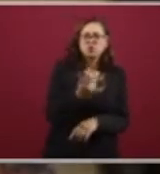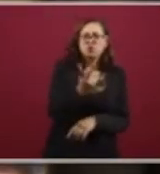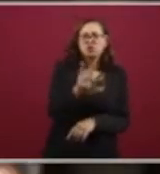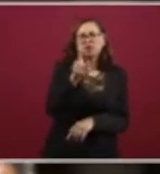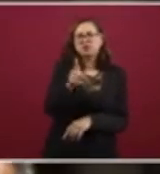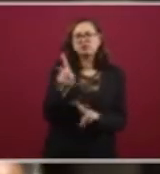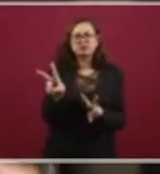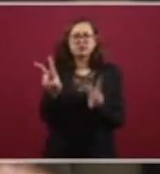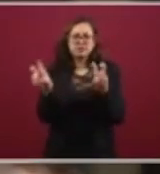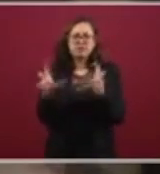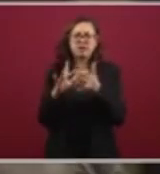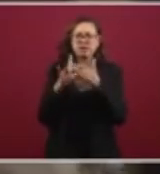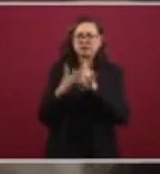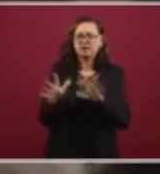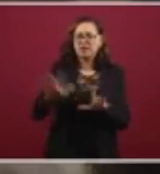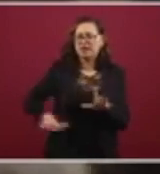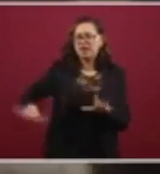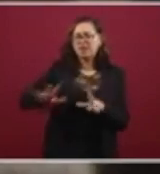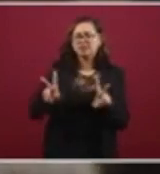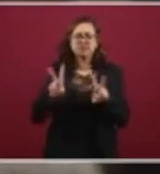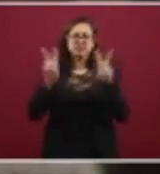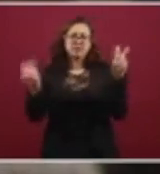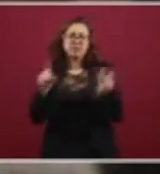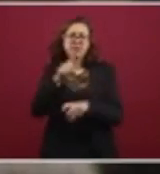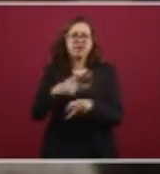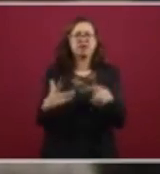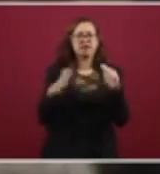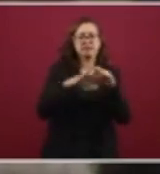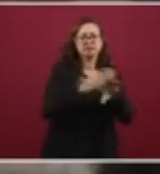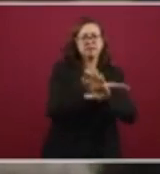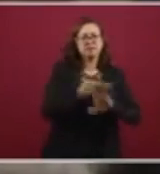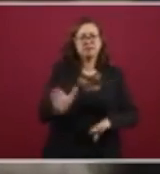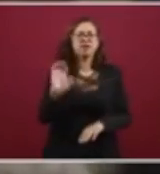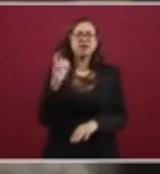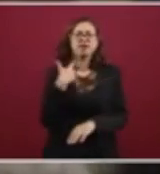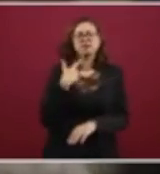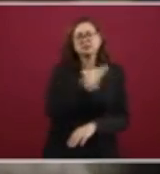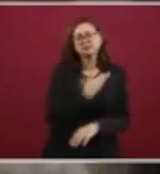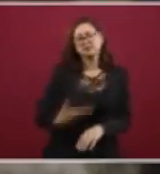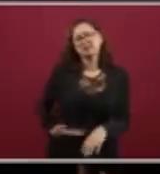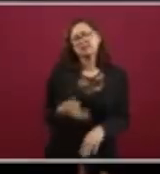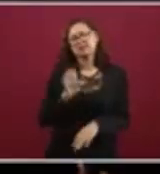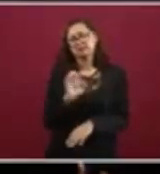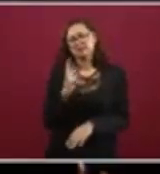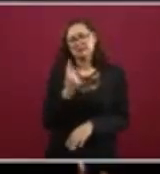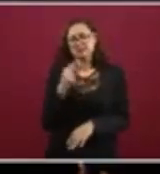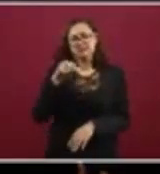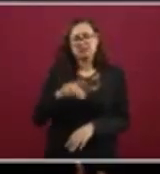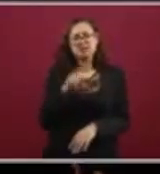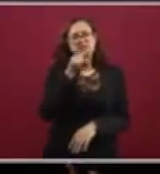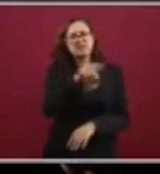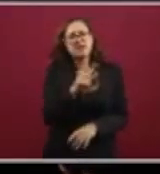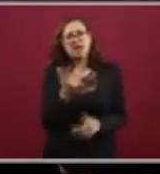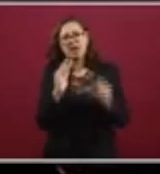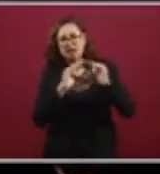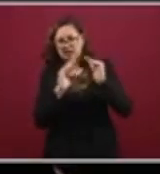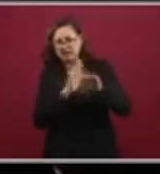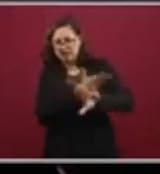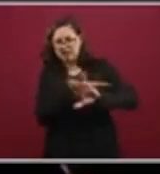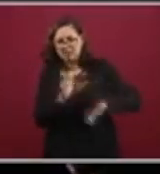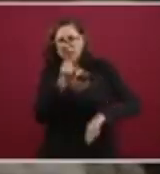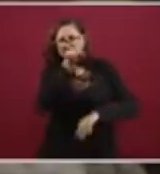sobre la famosa Casa Blanca del presidente Peña Nieto. Mucha gente piensa que si se va a rematar y